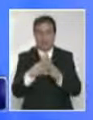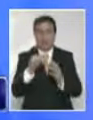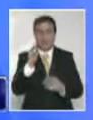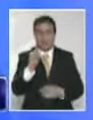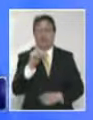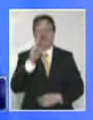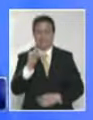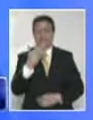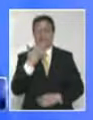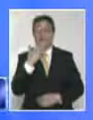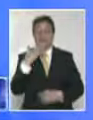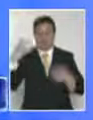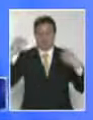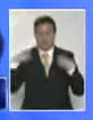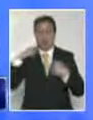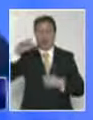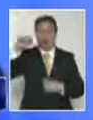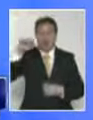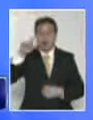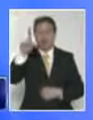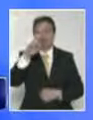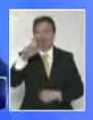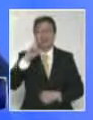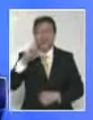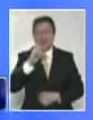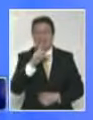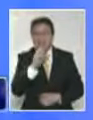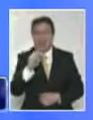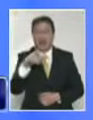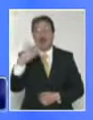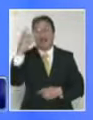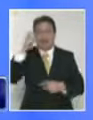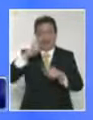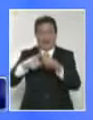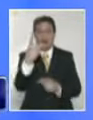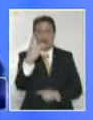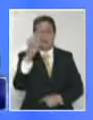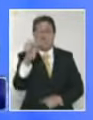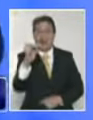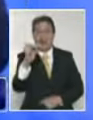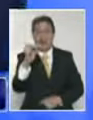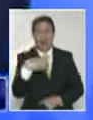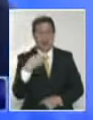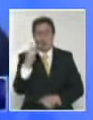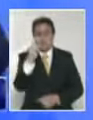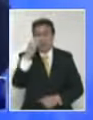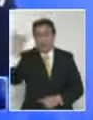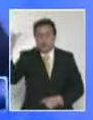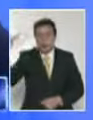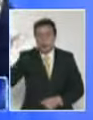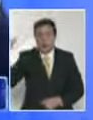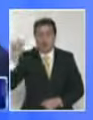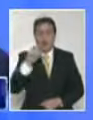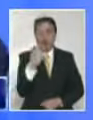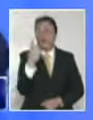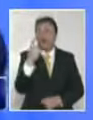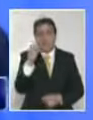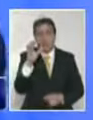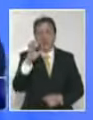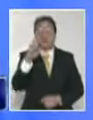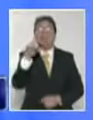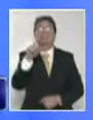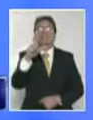gran responsabilidad, comunistas, socialistas, de la ex UP, nunca, ¿no? Salvo, creo que una excepción, Salvador Escalona,